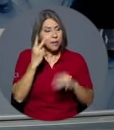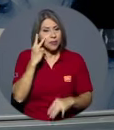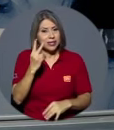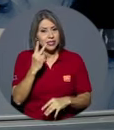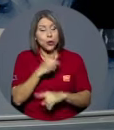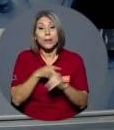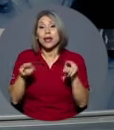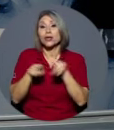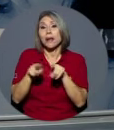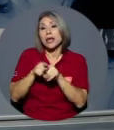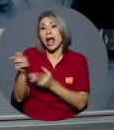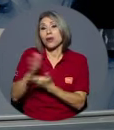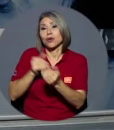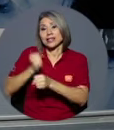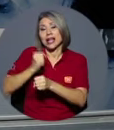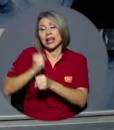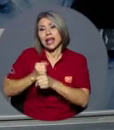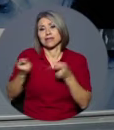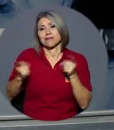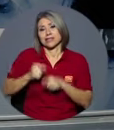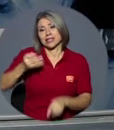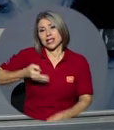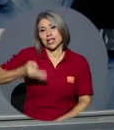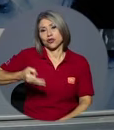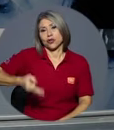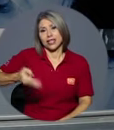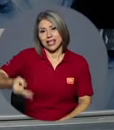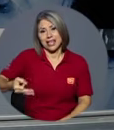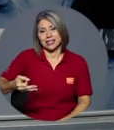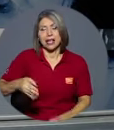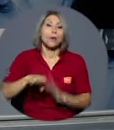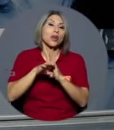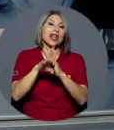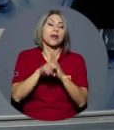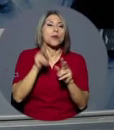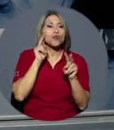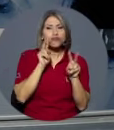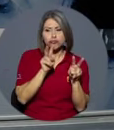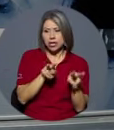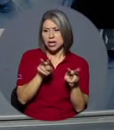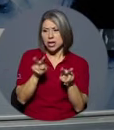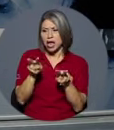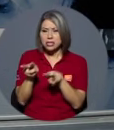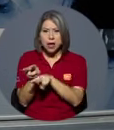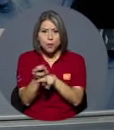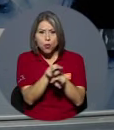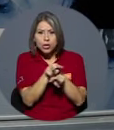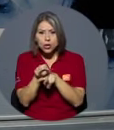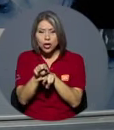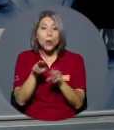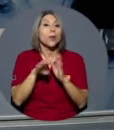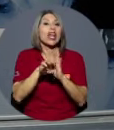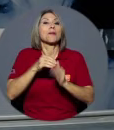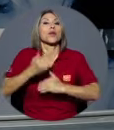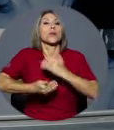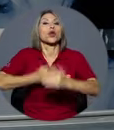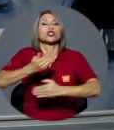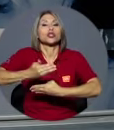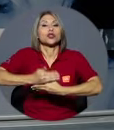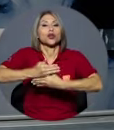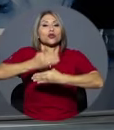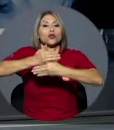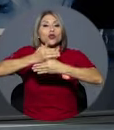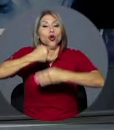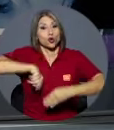unas tareas que son del día a día, que es el tema de la vigilancia, el monitoreo, por ejemplo, los procesos de construcción. Si hablamos de que tenemos un